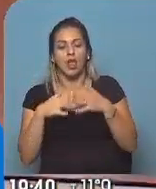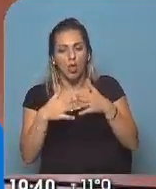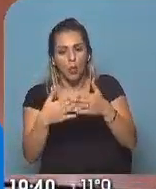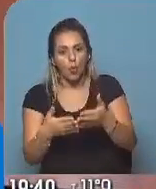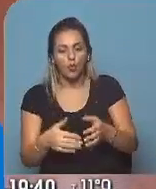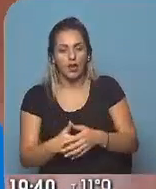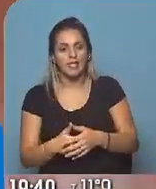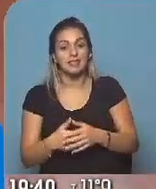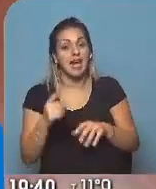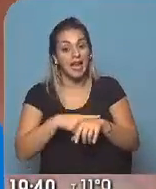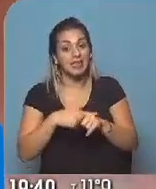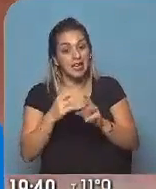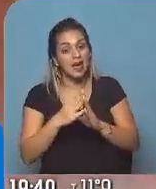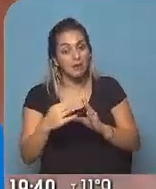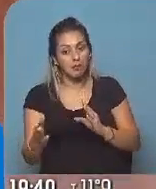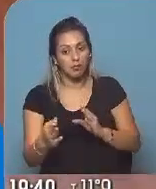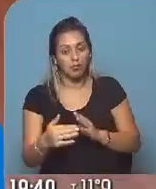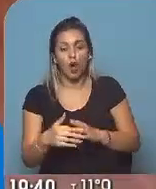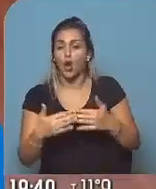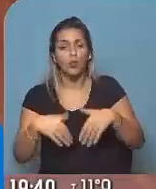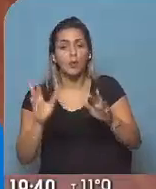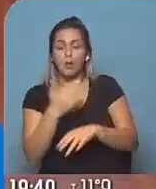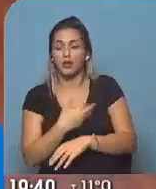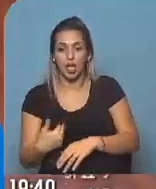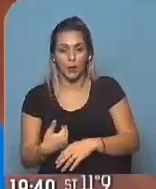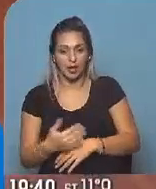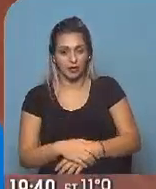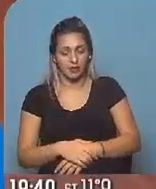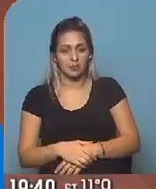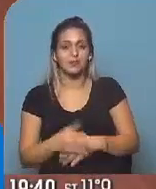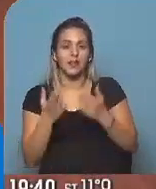independientemente de cualquier gobierno. Está clarísimo, profesor, muchas gracias. Por favor, buenas noches.